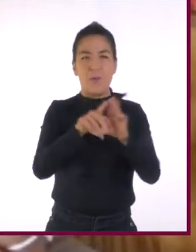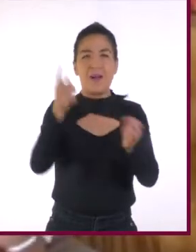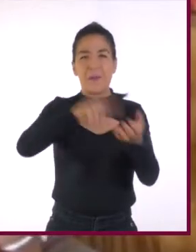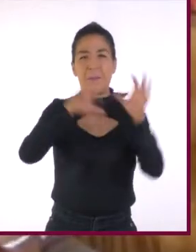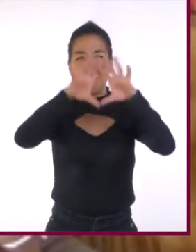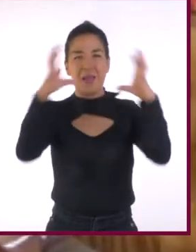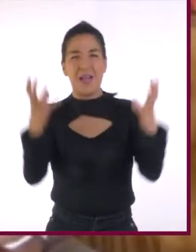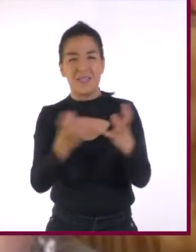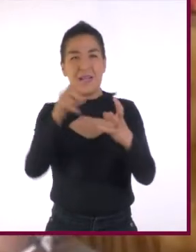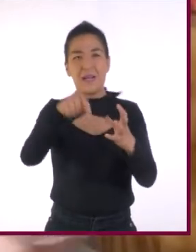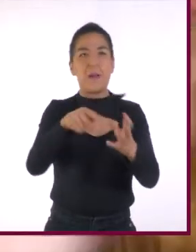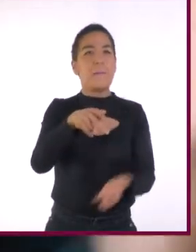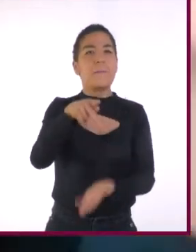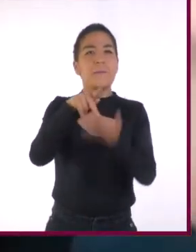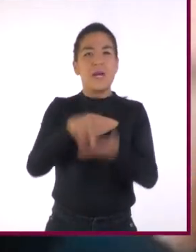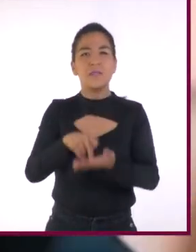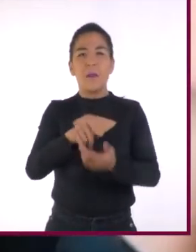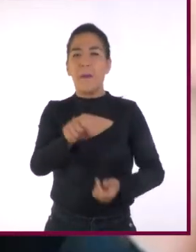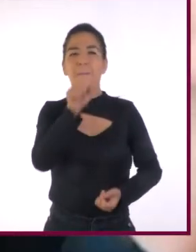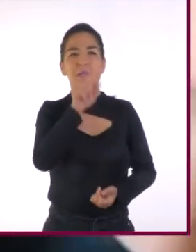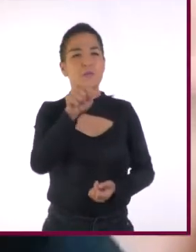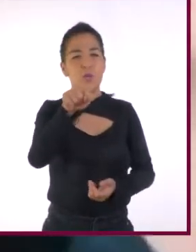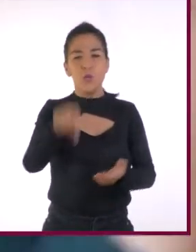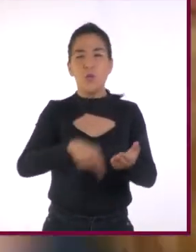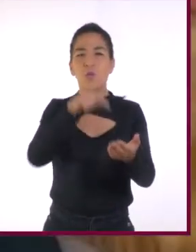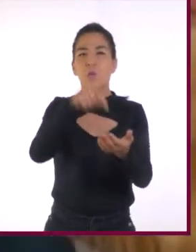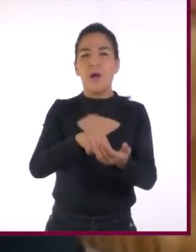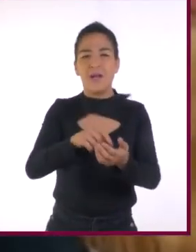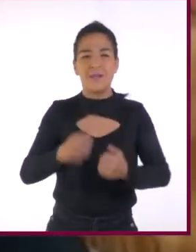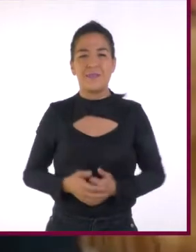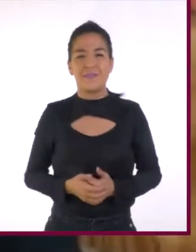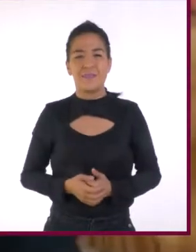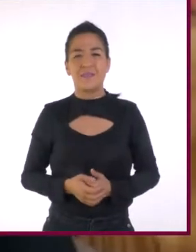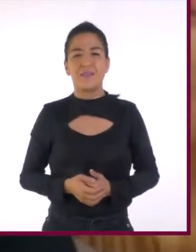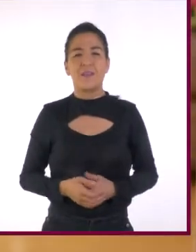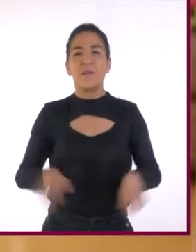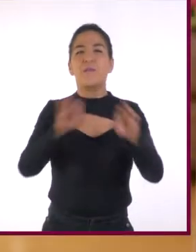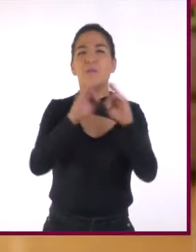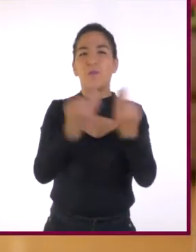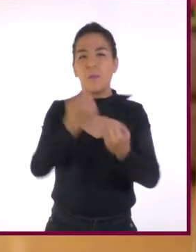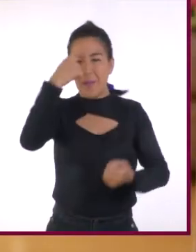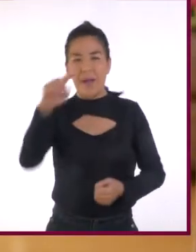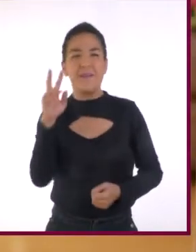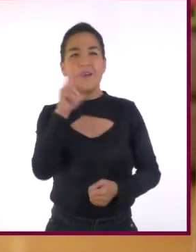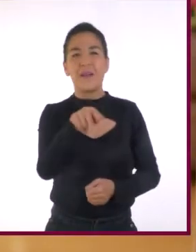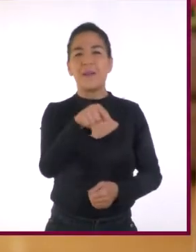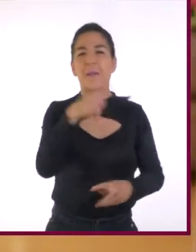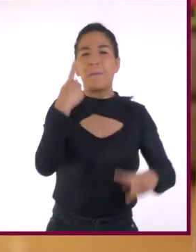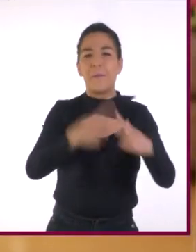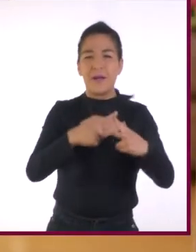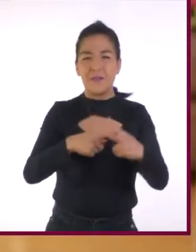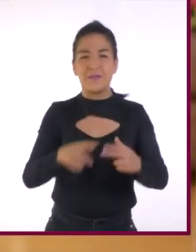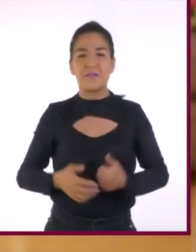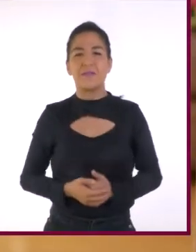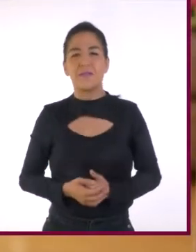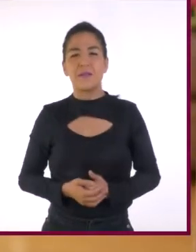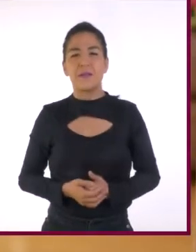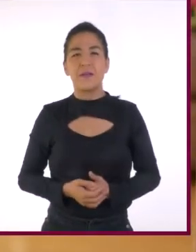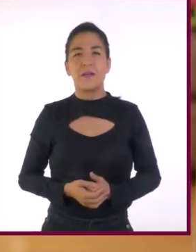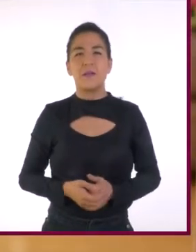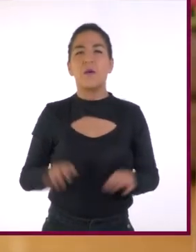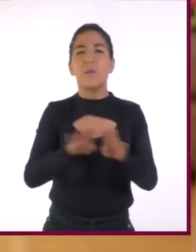el material que se utilizó. Entonces si tú calcularas el centro de masa se ubicaría justamente donde está el apoyo, aunque vieras que hay